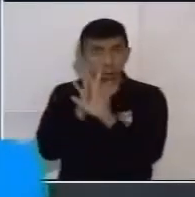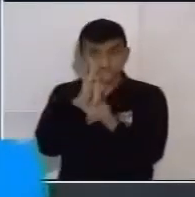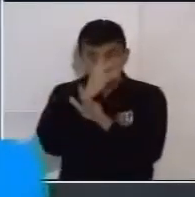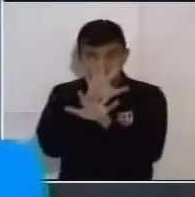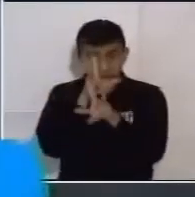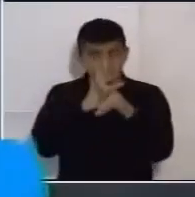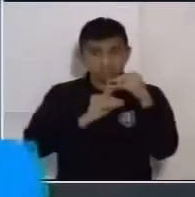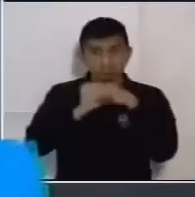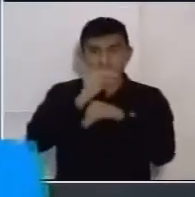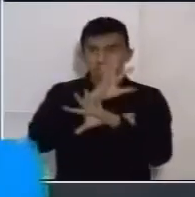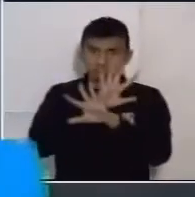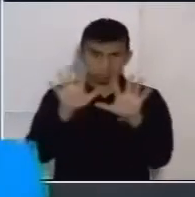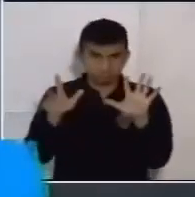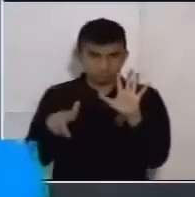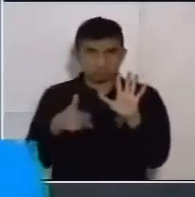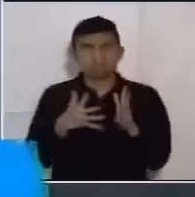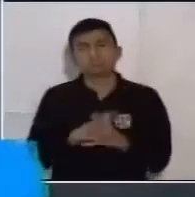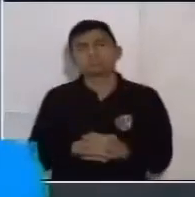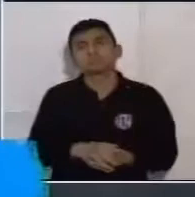sustituimos.